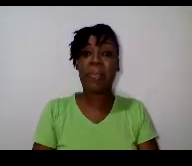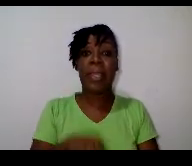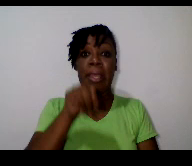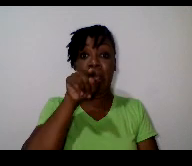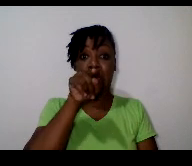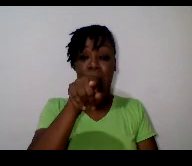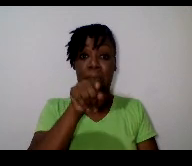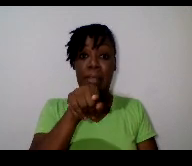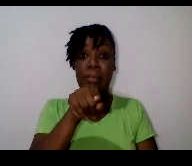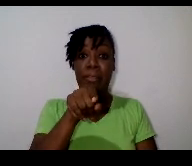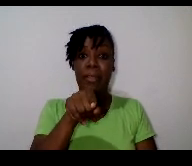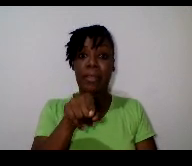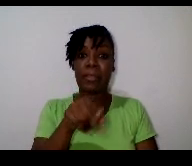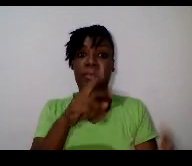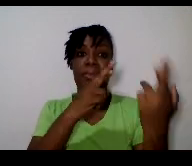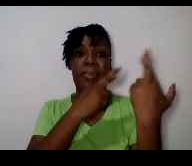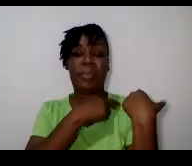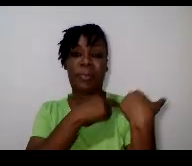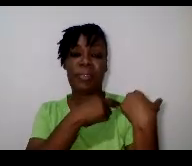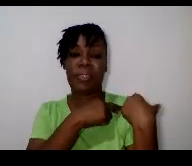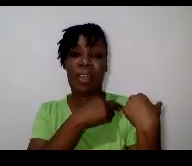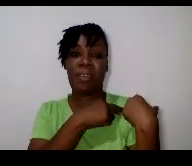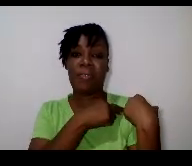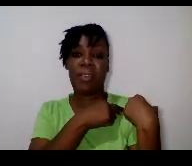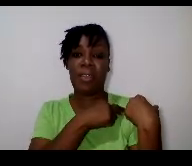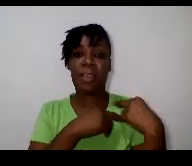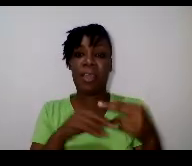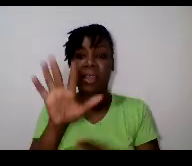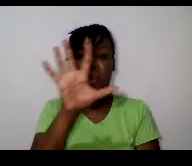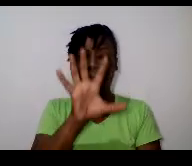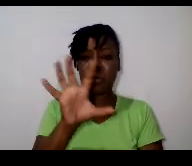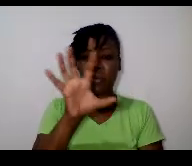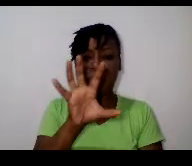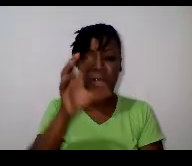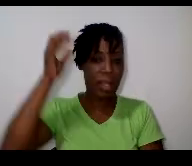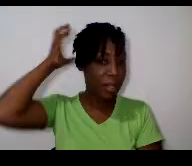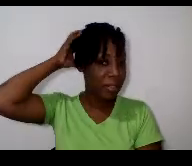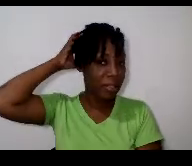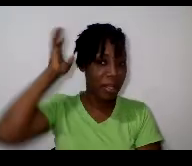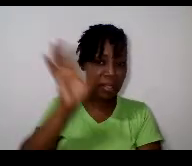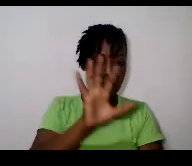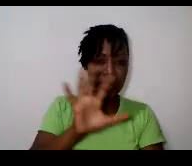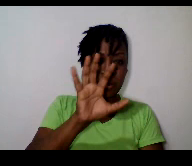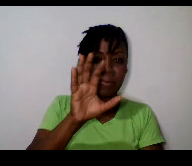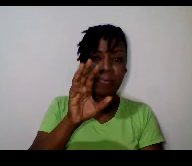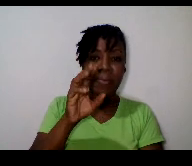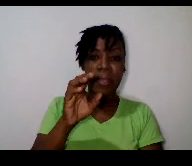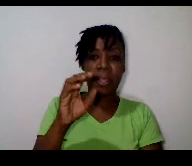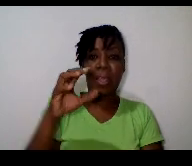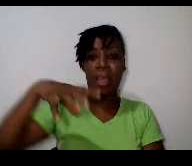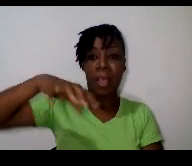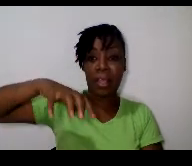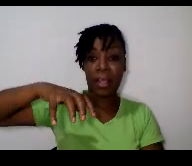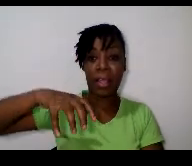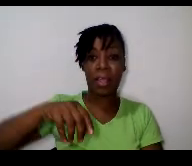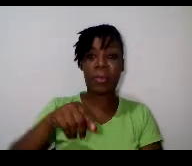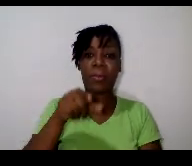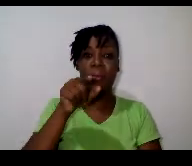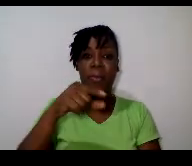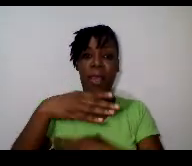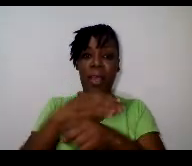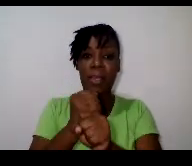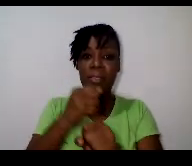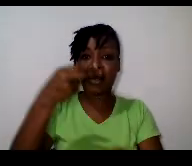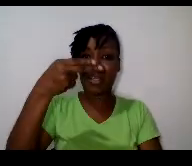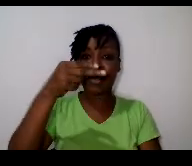es la que se encarga de que esta zona amarilla, anaranjada que ven ahí grande, que se llama el hipocampo, crezca.